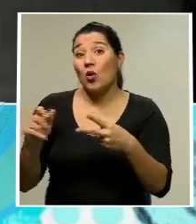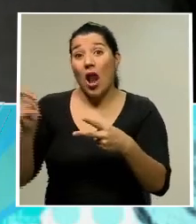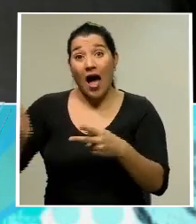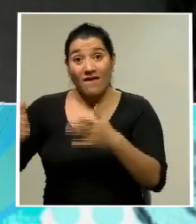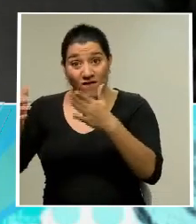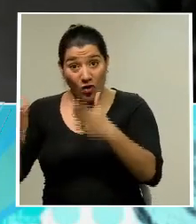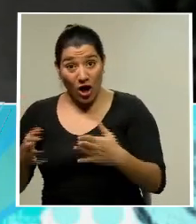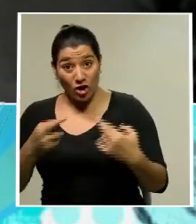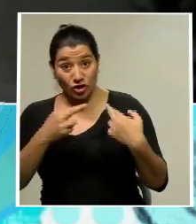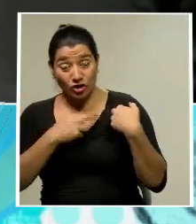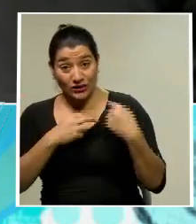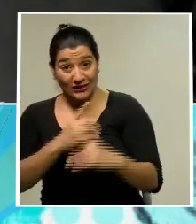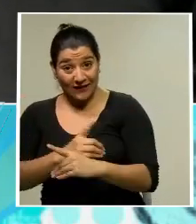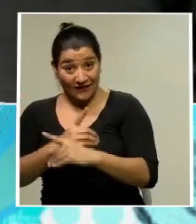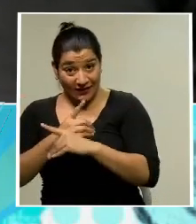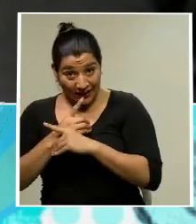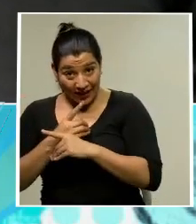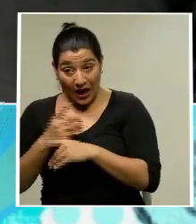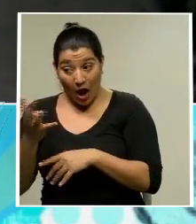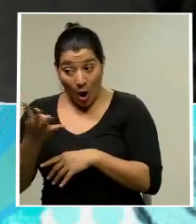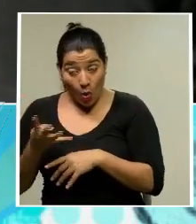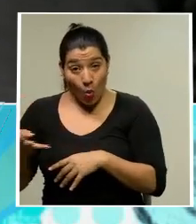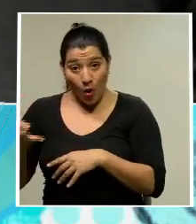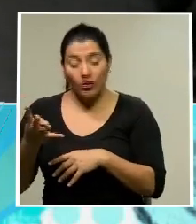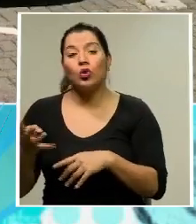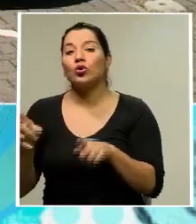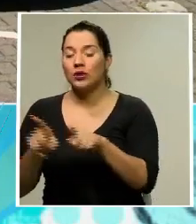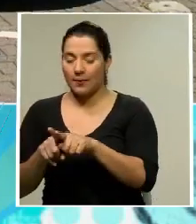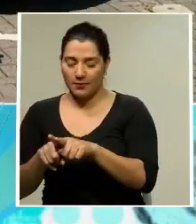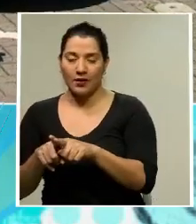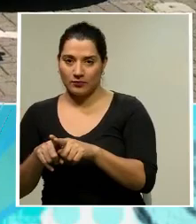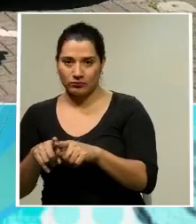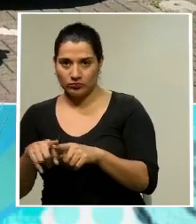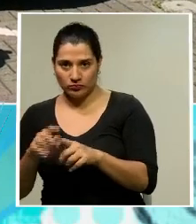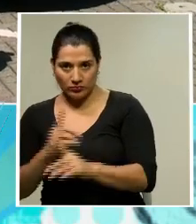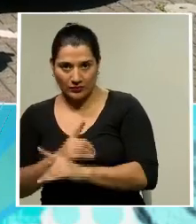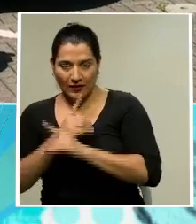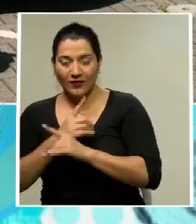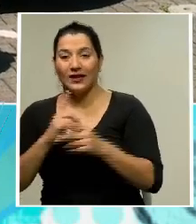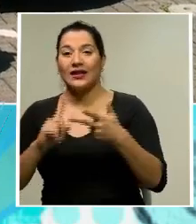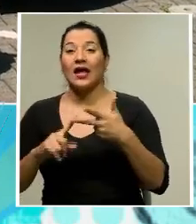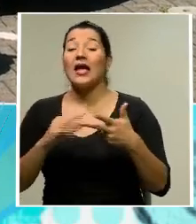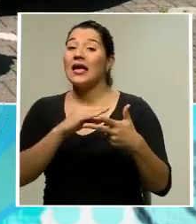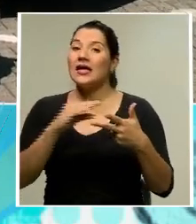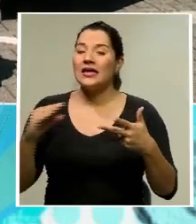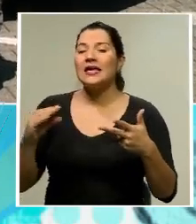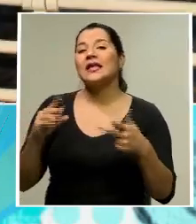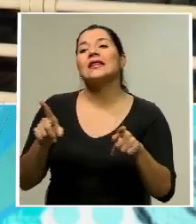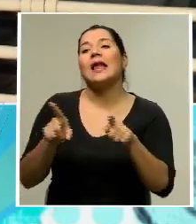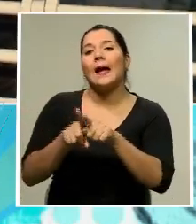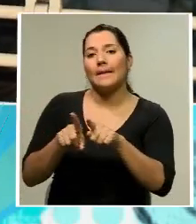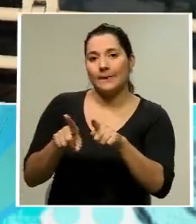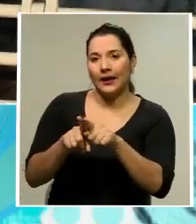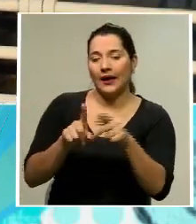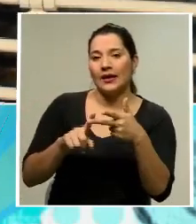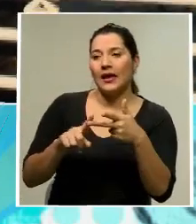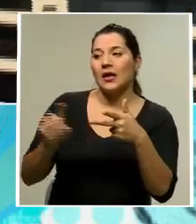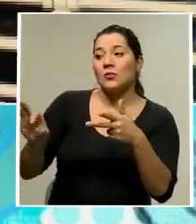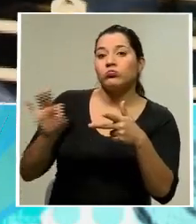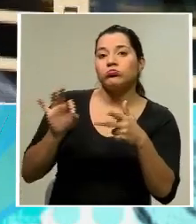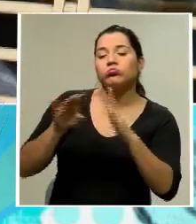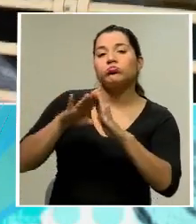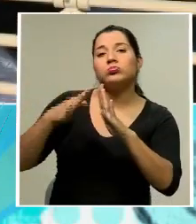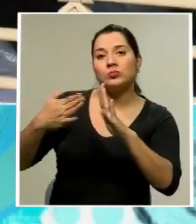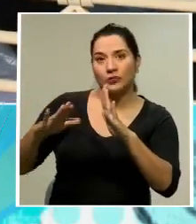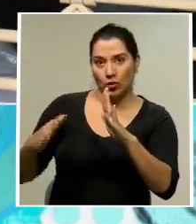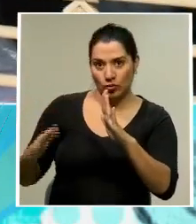defensores y además también de la Procuraduría General de la República, que en este momento ya se conformó como querellante, como una acción